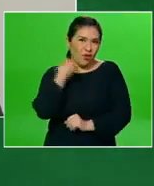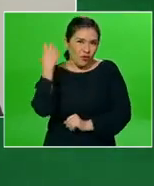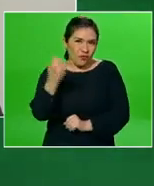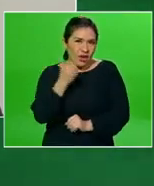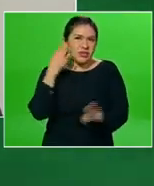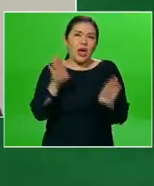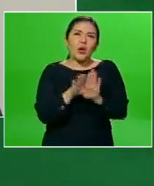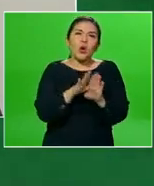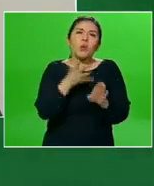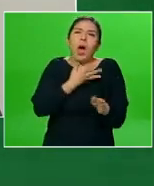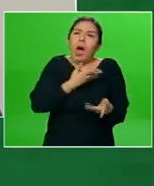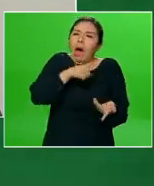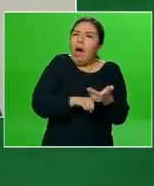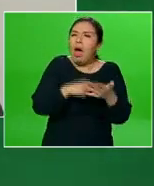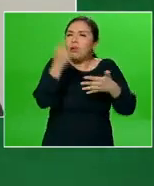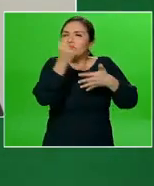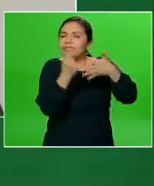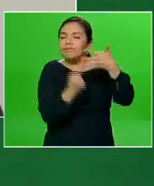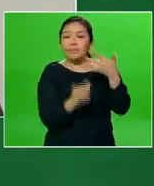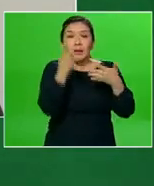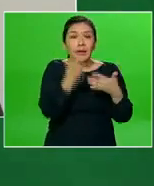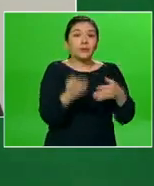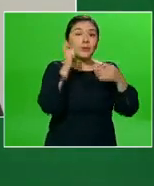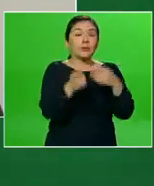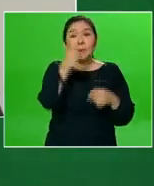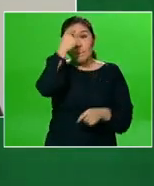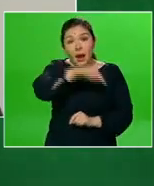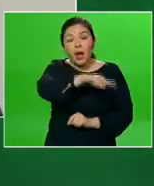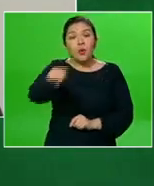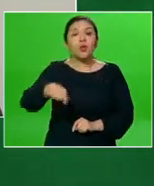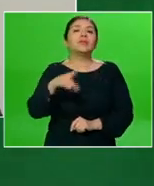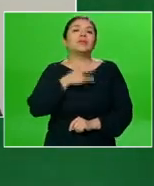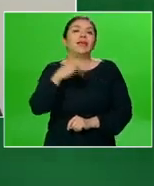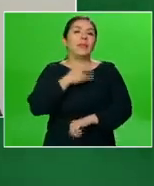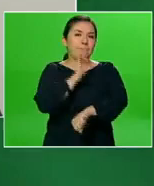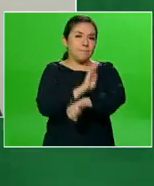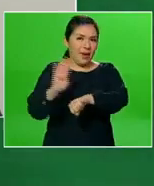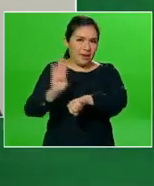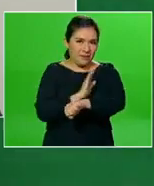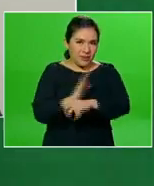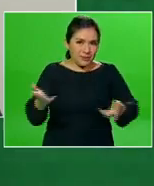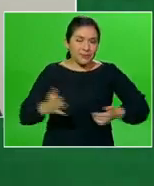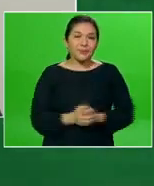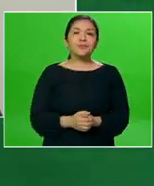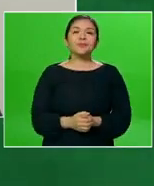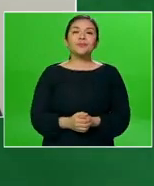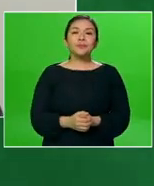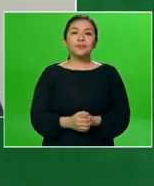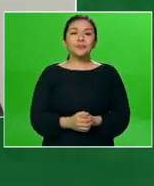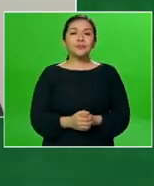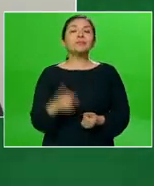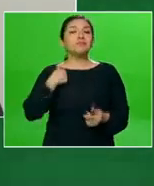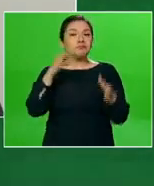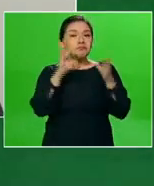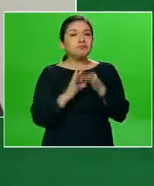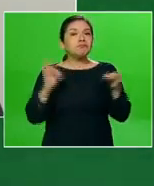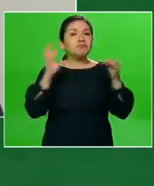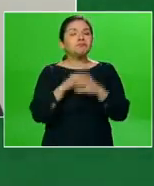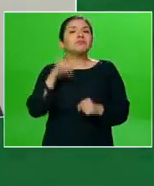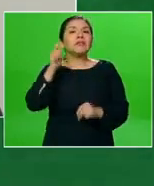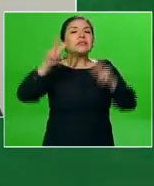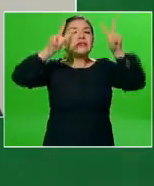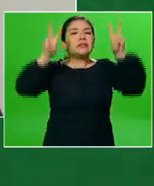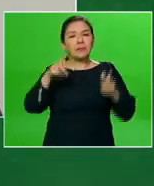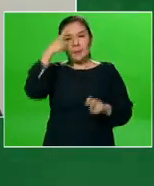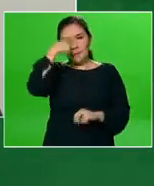serie de elementos que obviamente son para su beneficio entonces vamos a actualizar rápidamente en el componente de